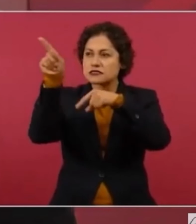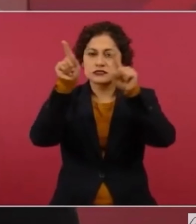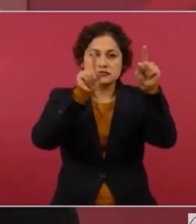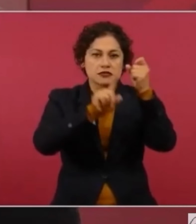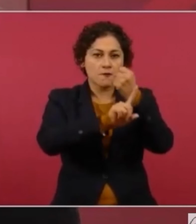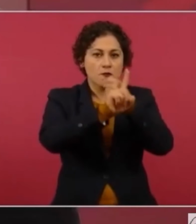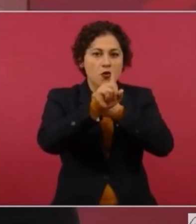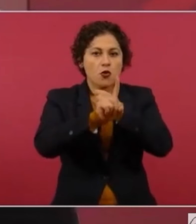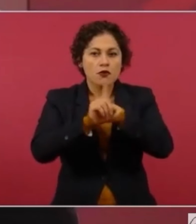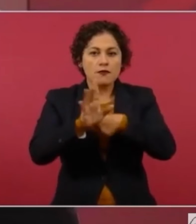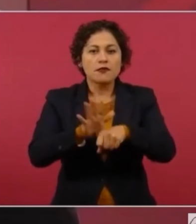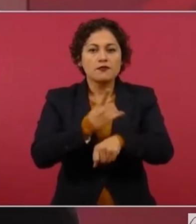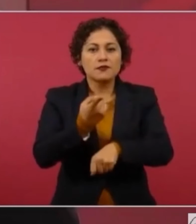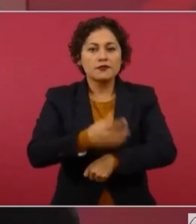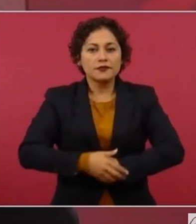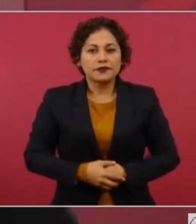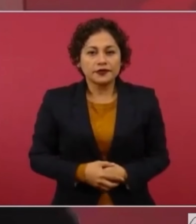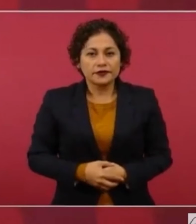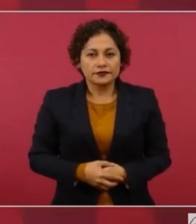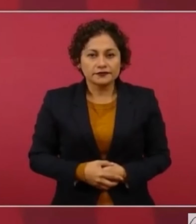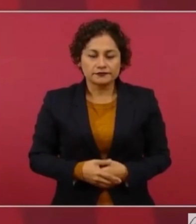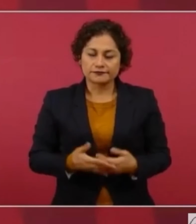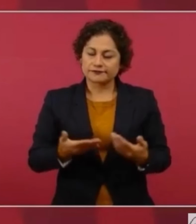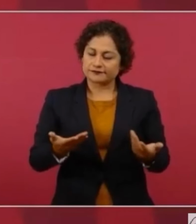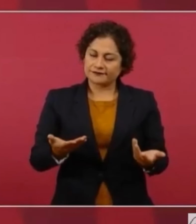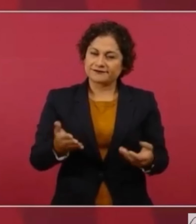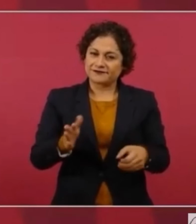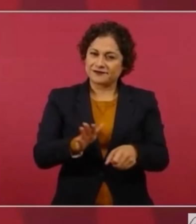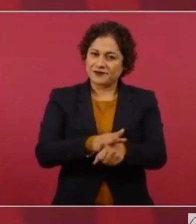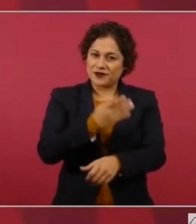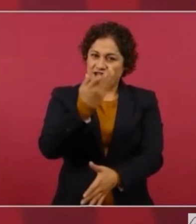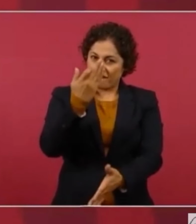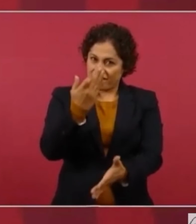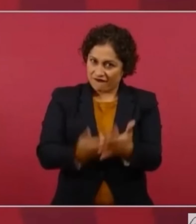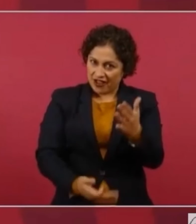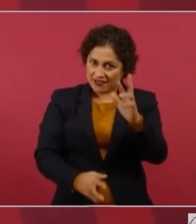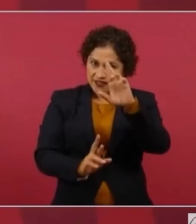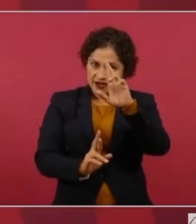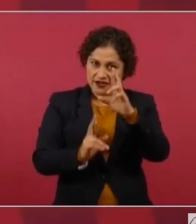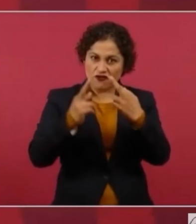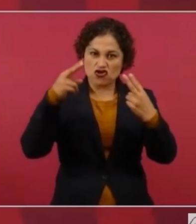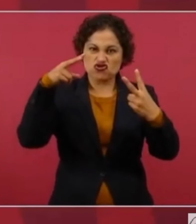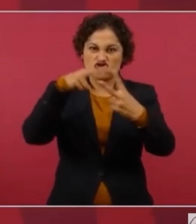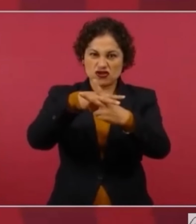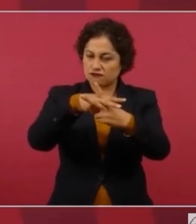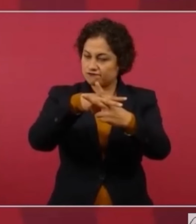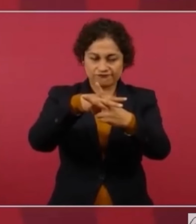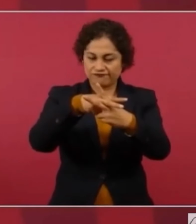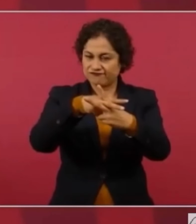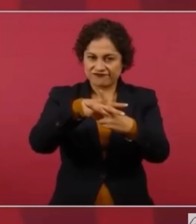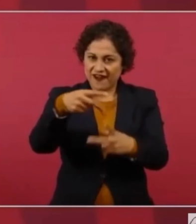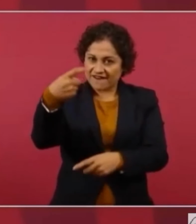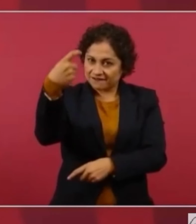Porque no llevaron a cabo una revolución de las conciencias,